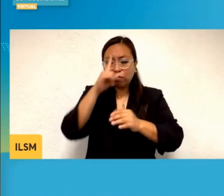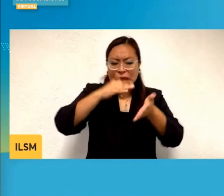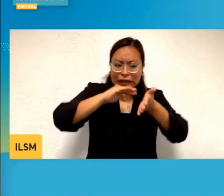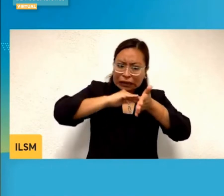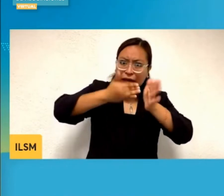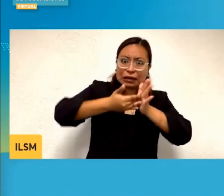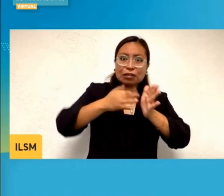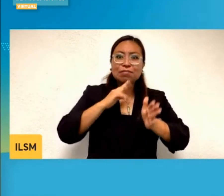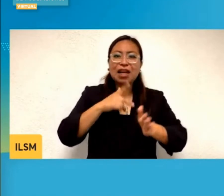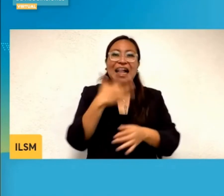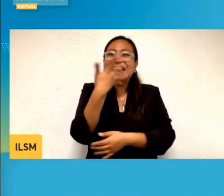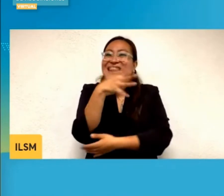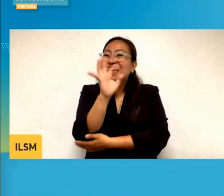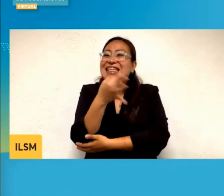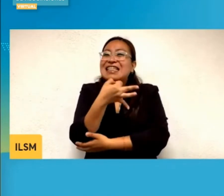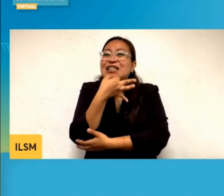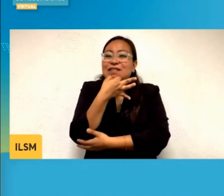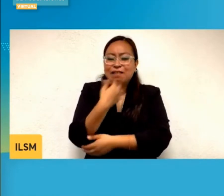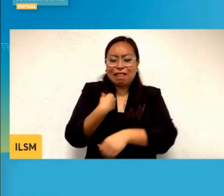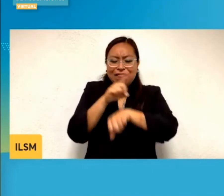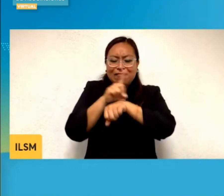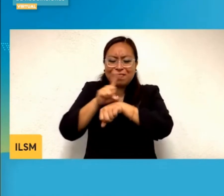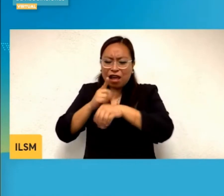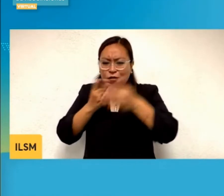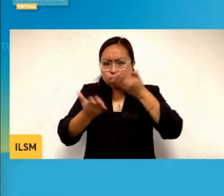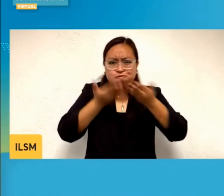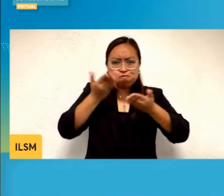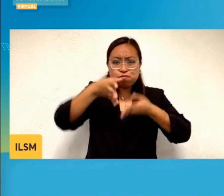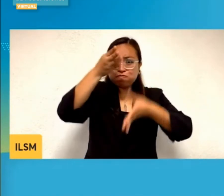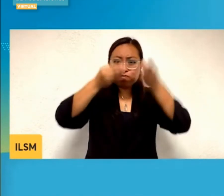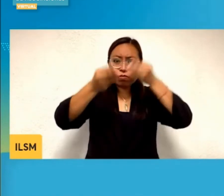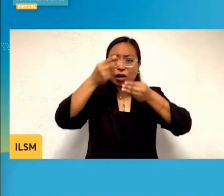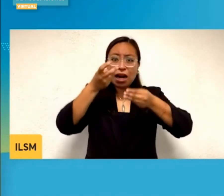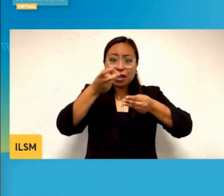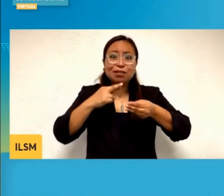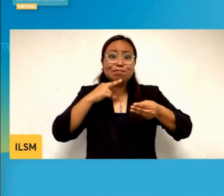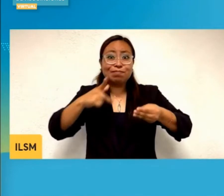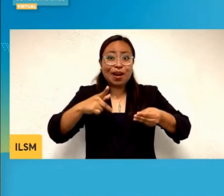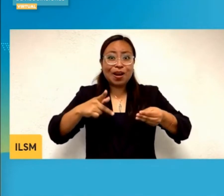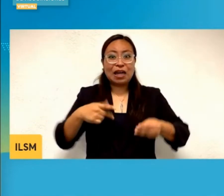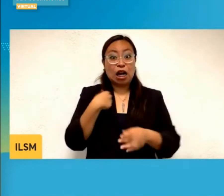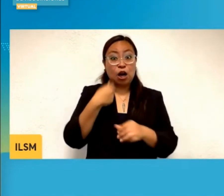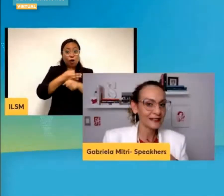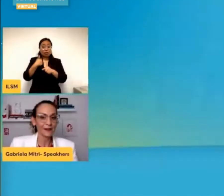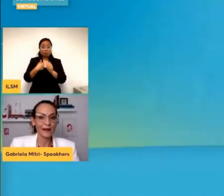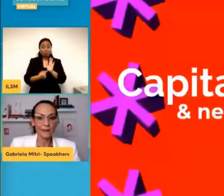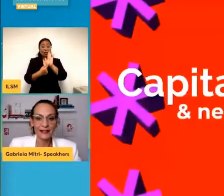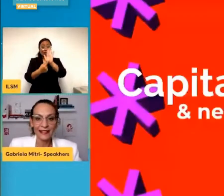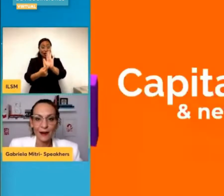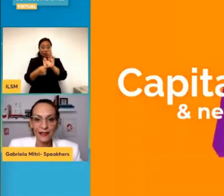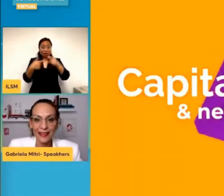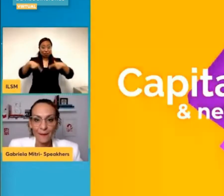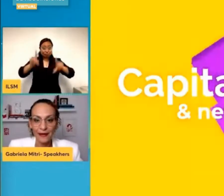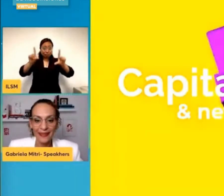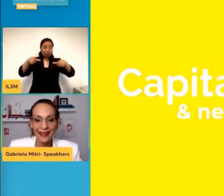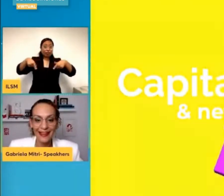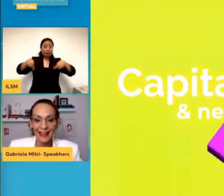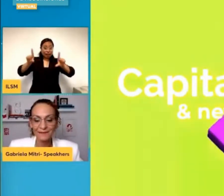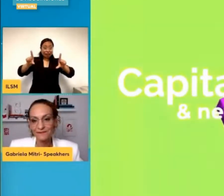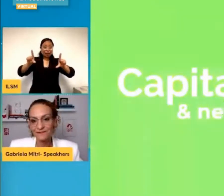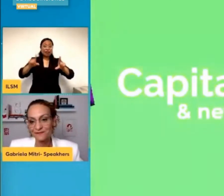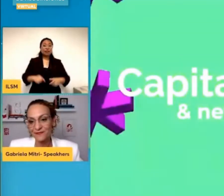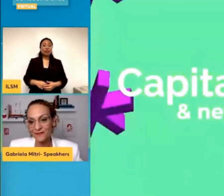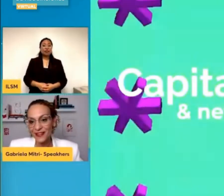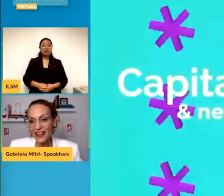10 minutos al día. Así que te voy a presentar estos slides que van a aparecer ahorita en